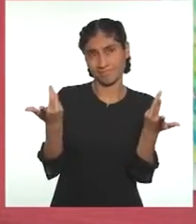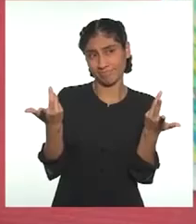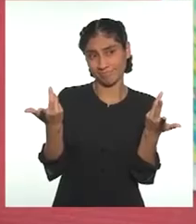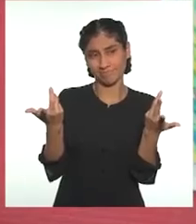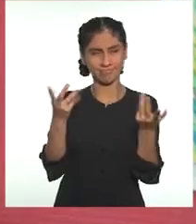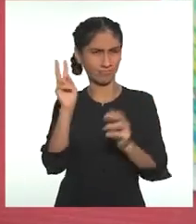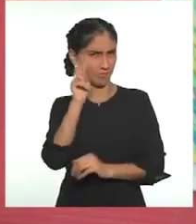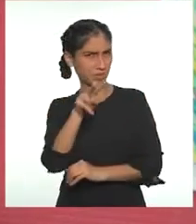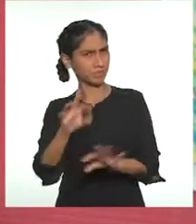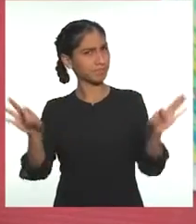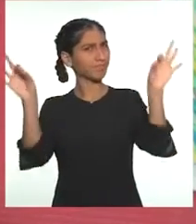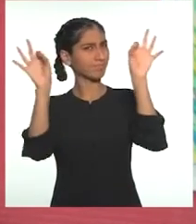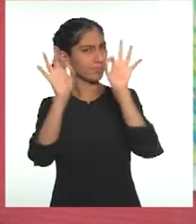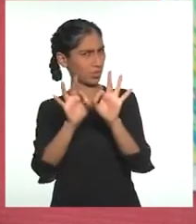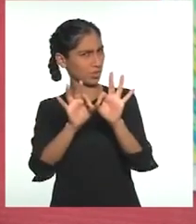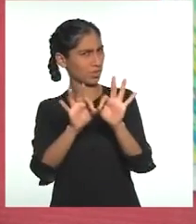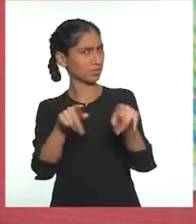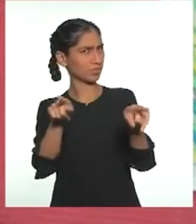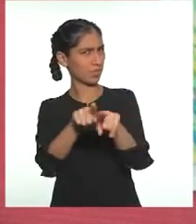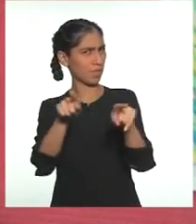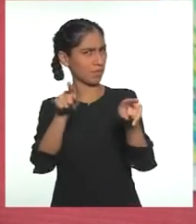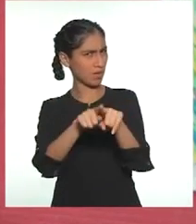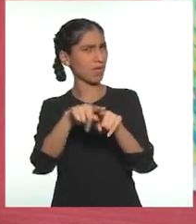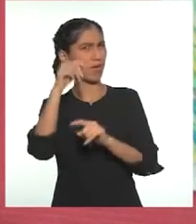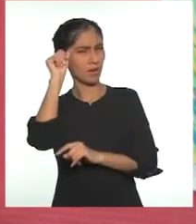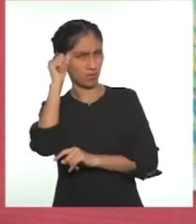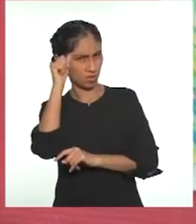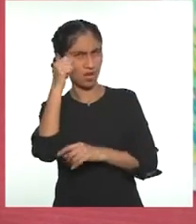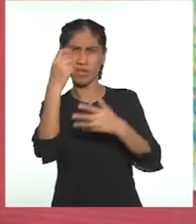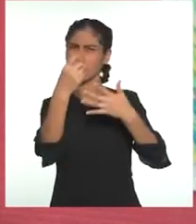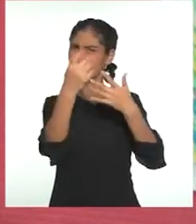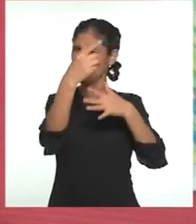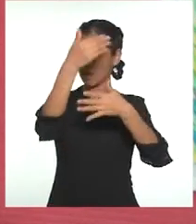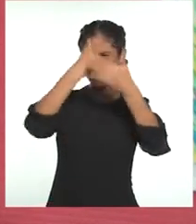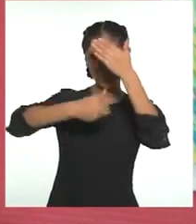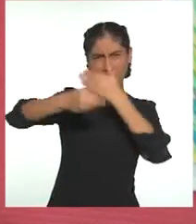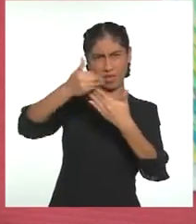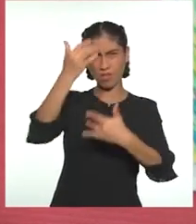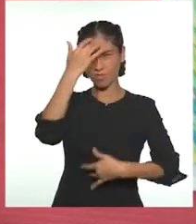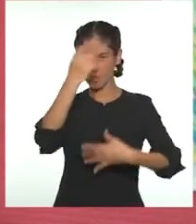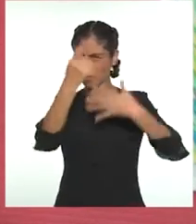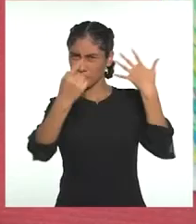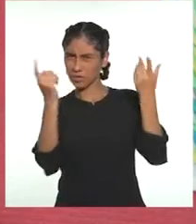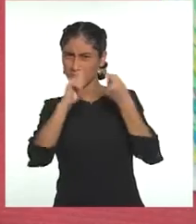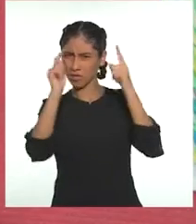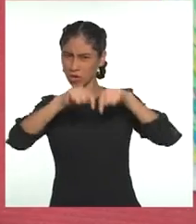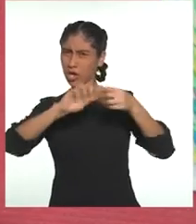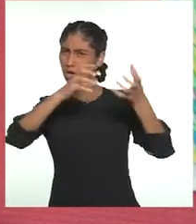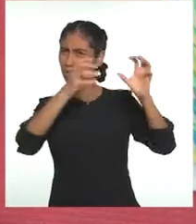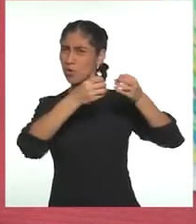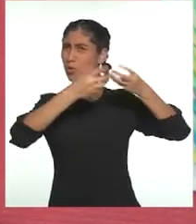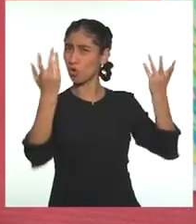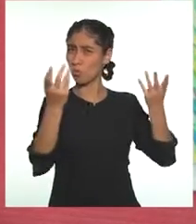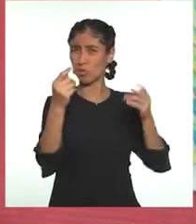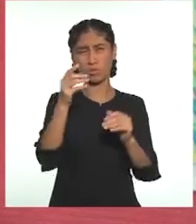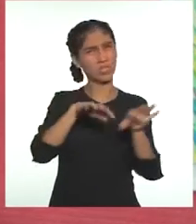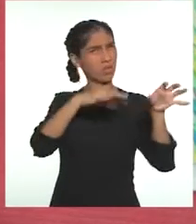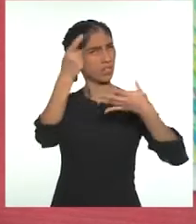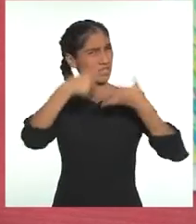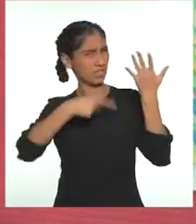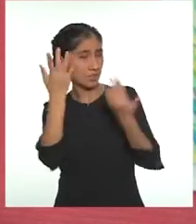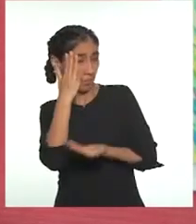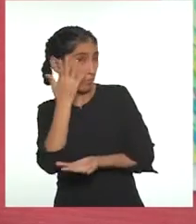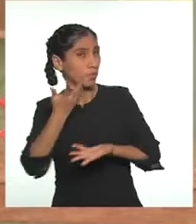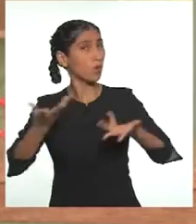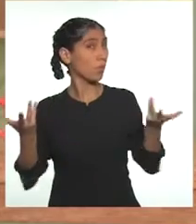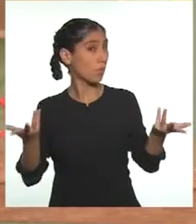Tengo que admitirlo. Veo que es muy importante revisar otras pandemias en el pasado para comprender lo que está pasando ahora por el COVID-19 y saber qué